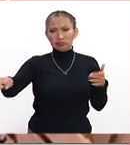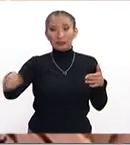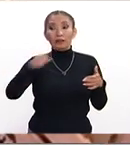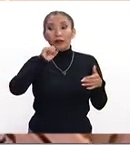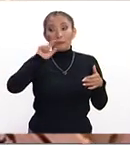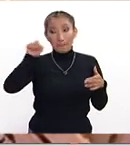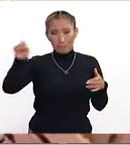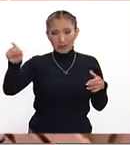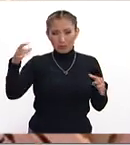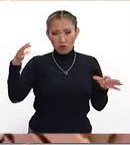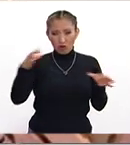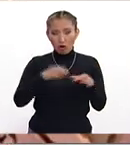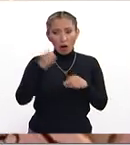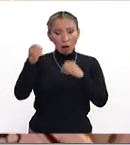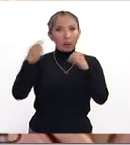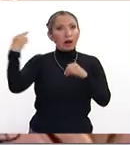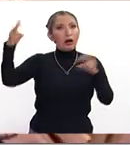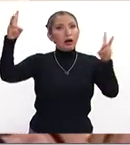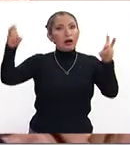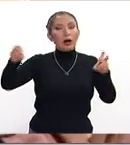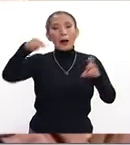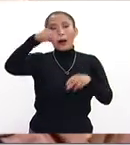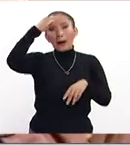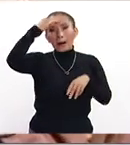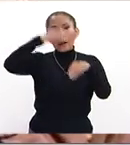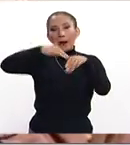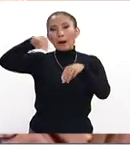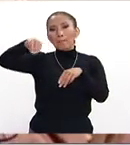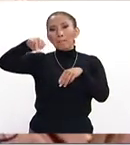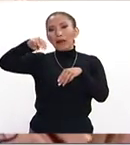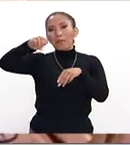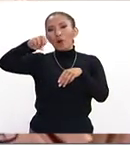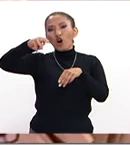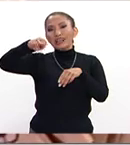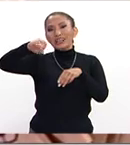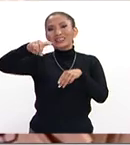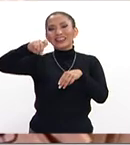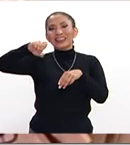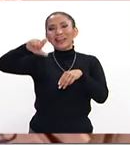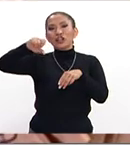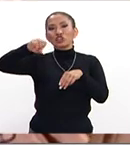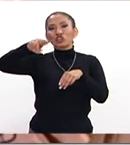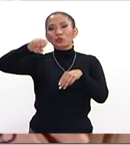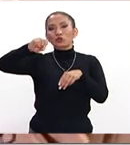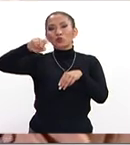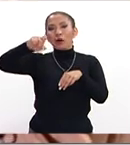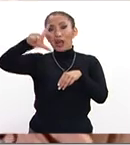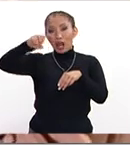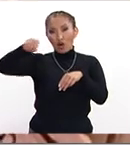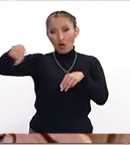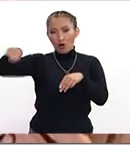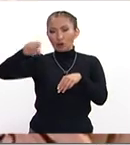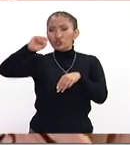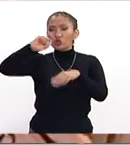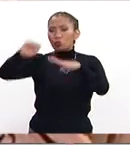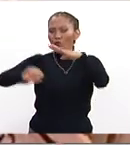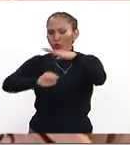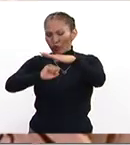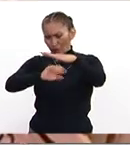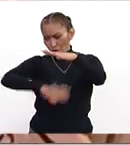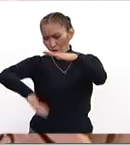vive también en ese mundo. Él tiene una obra que se llama Memorias del Subsuelo, y sí, claro, yo creo que el subsuelo fue